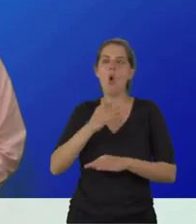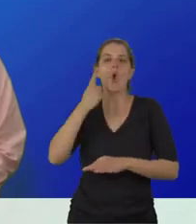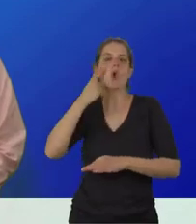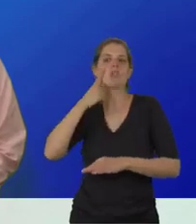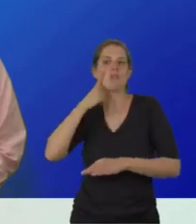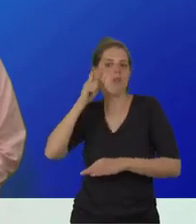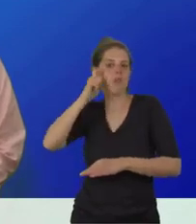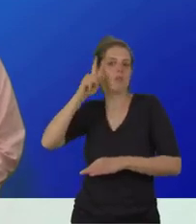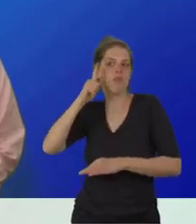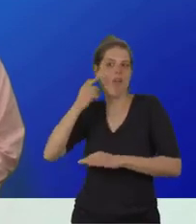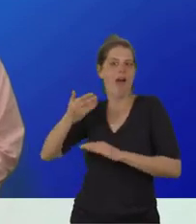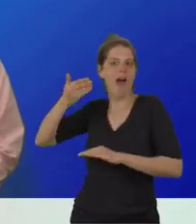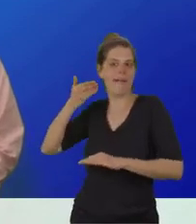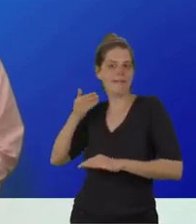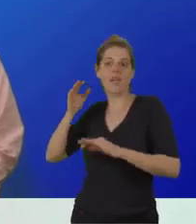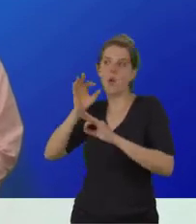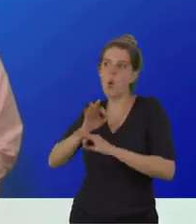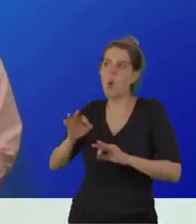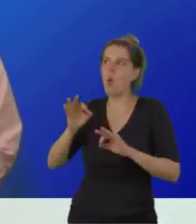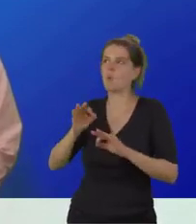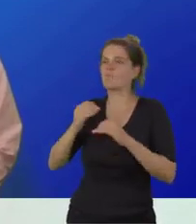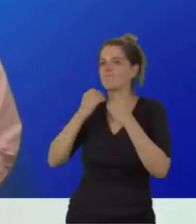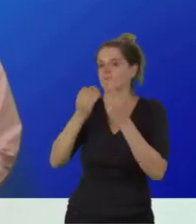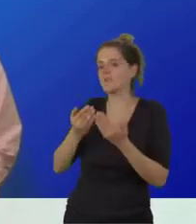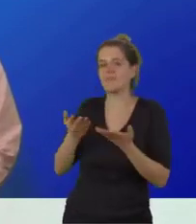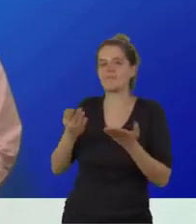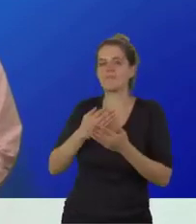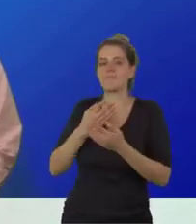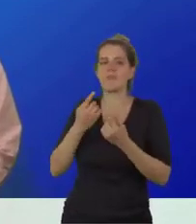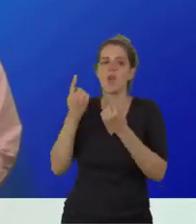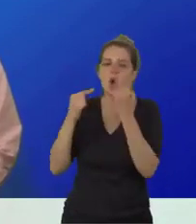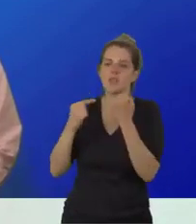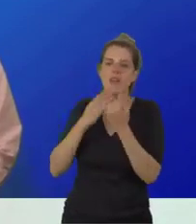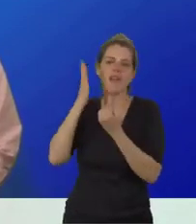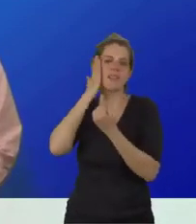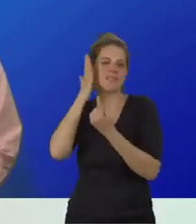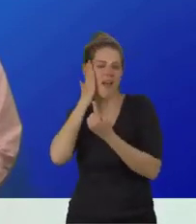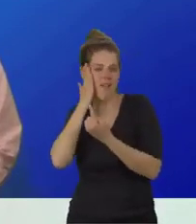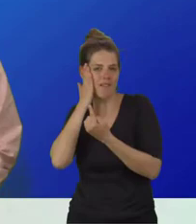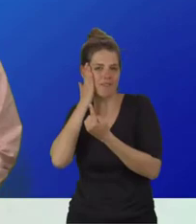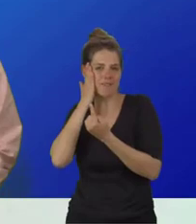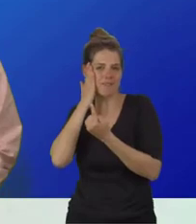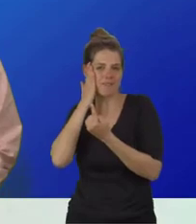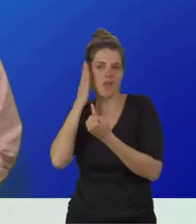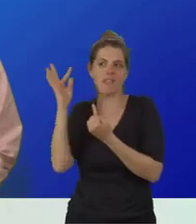nuestro conocimiento previo y también nuestro saber,